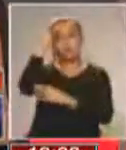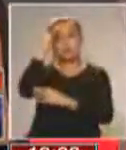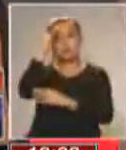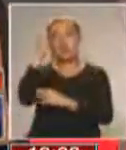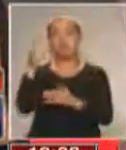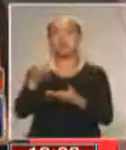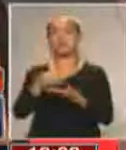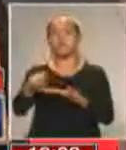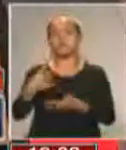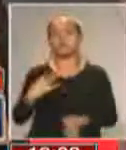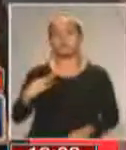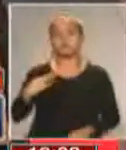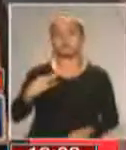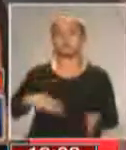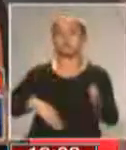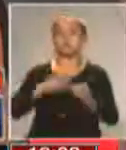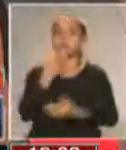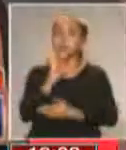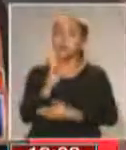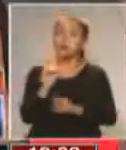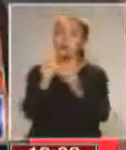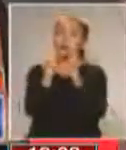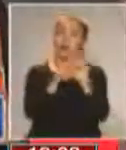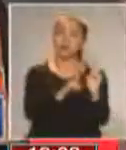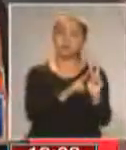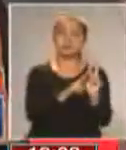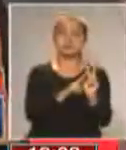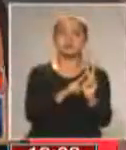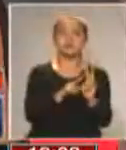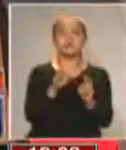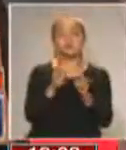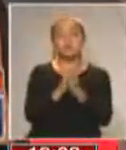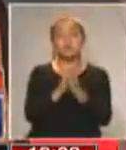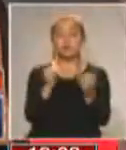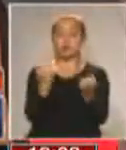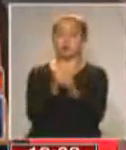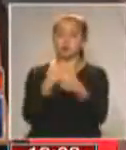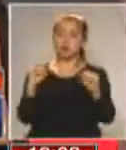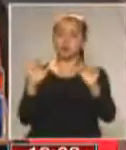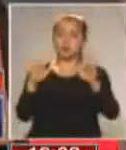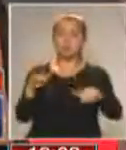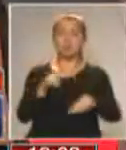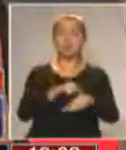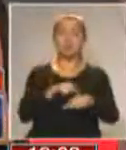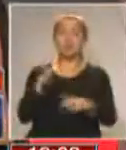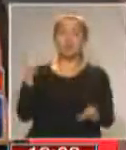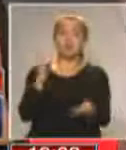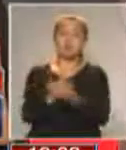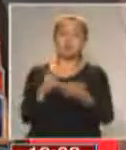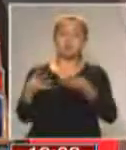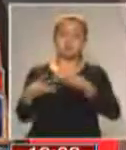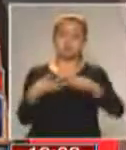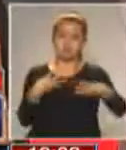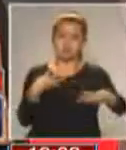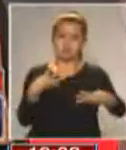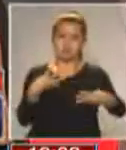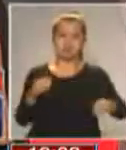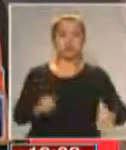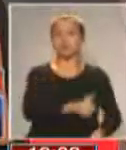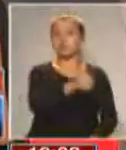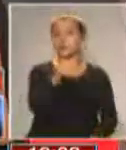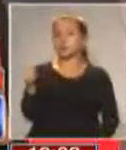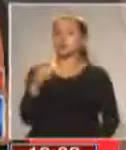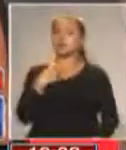ciudadanía y creemos que lo más correcto es que se dé un pie al costado y al mismo tiempo también exigimos transparencia en todo lo que